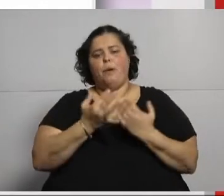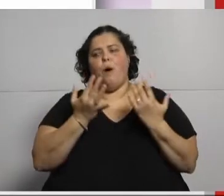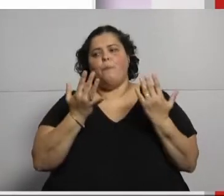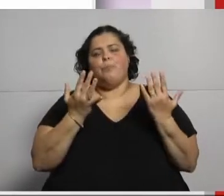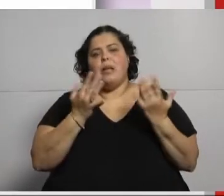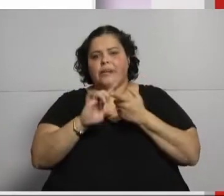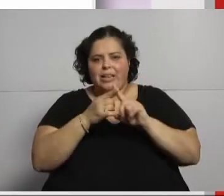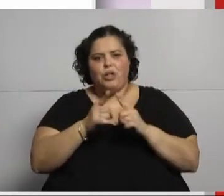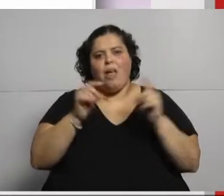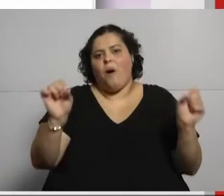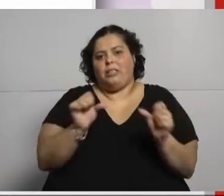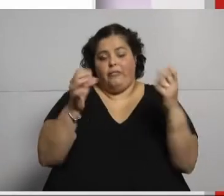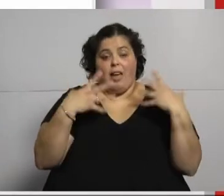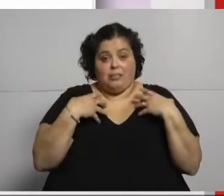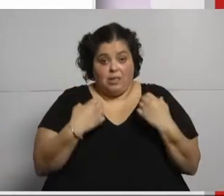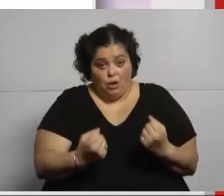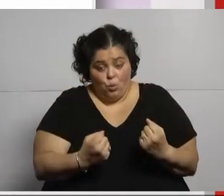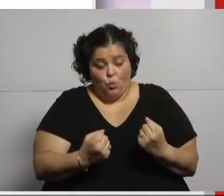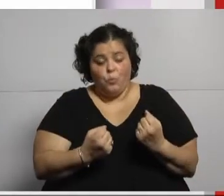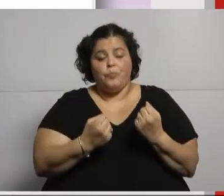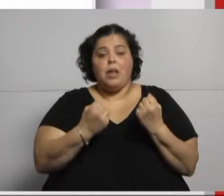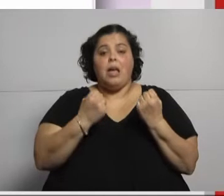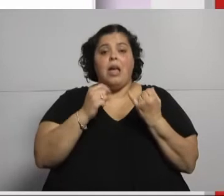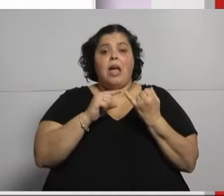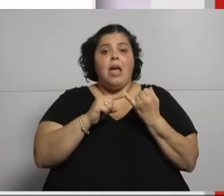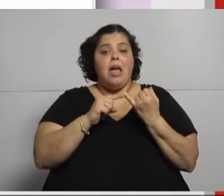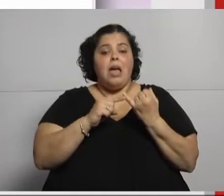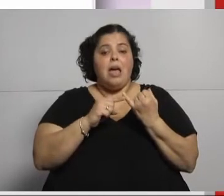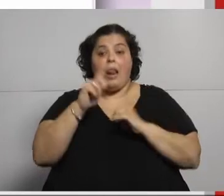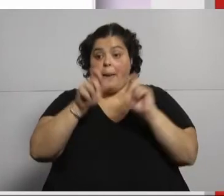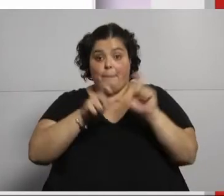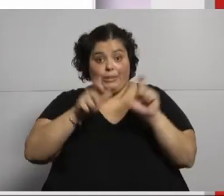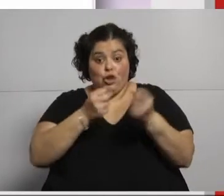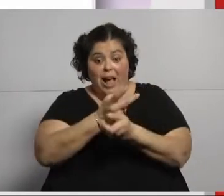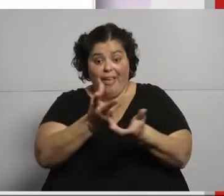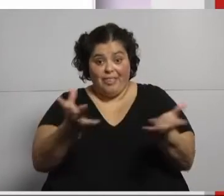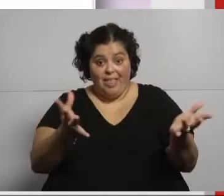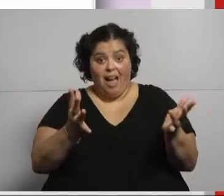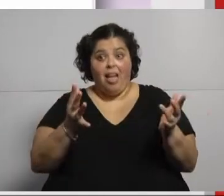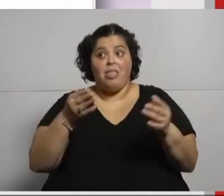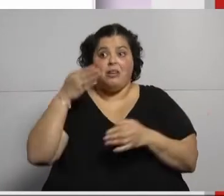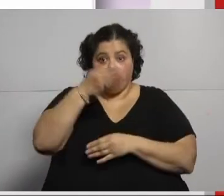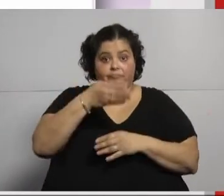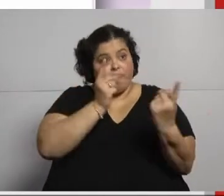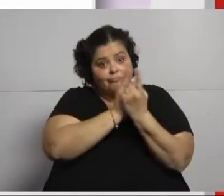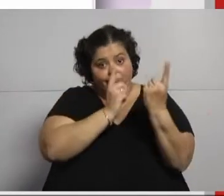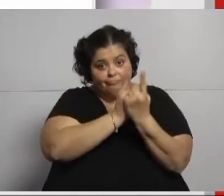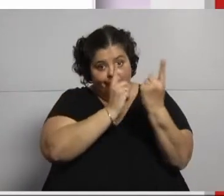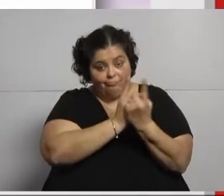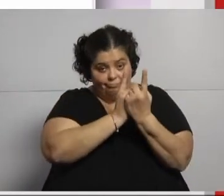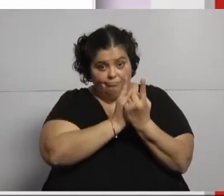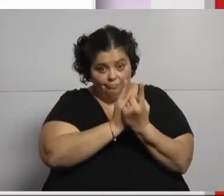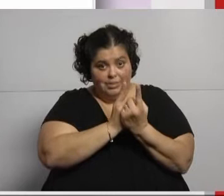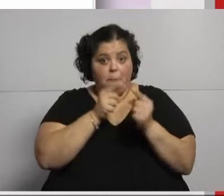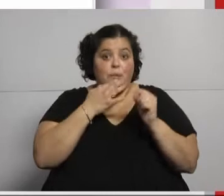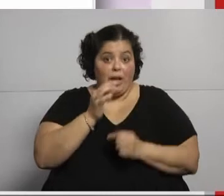actividades de salud, la cantidad de ciudadanos atendidos dentro del sistema de salud que es administrado en el caso de La